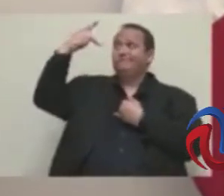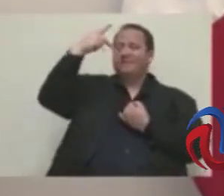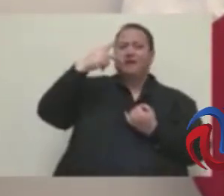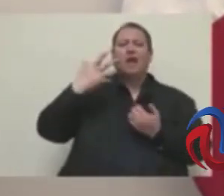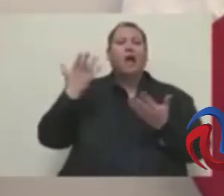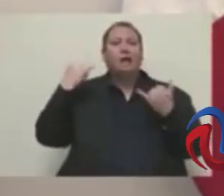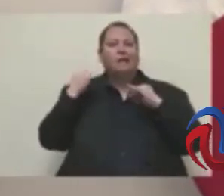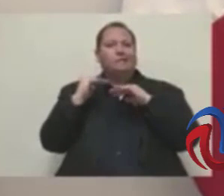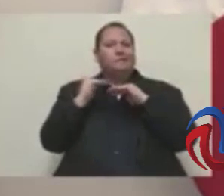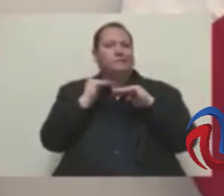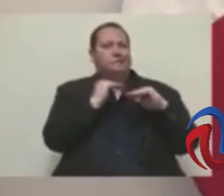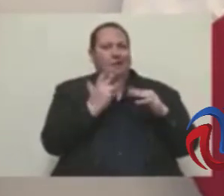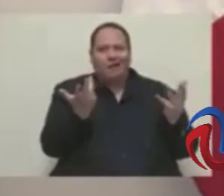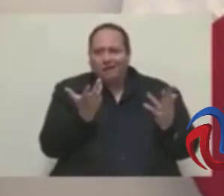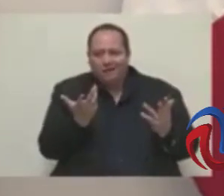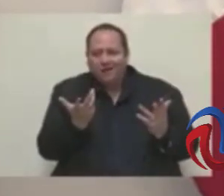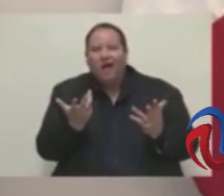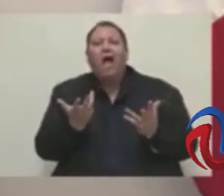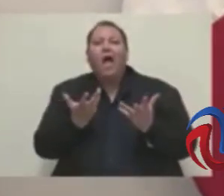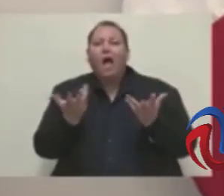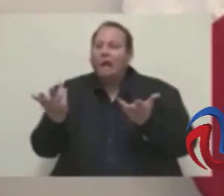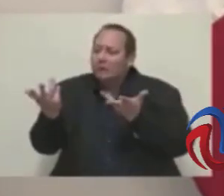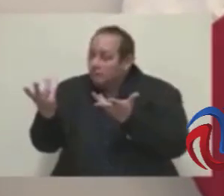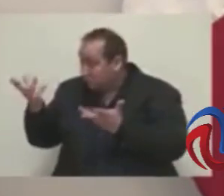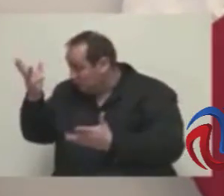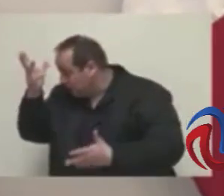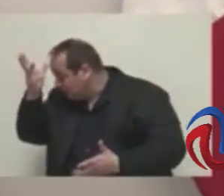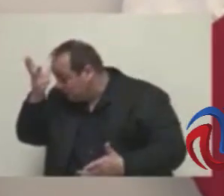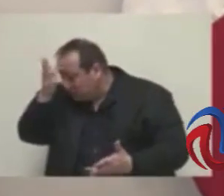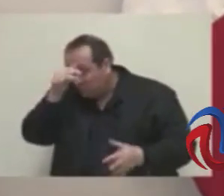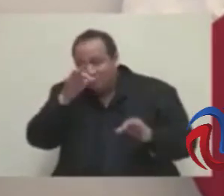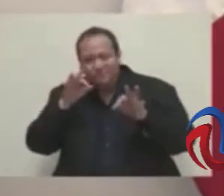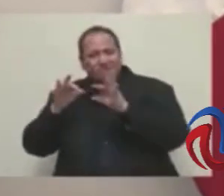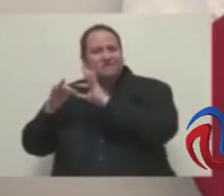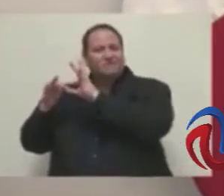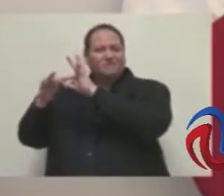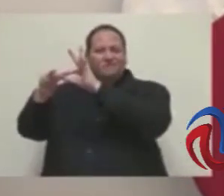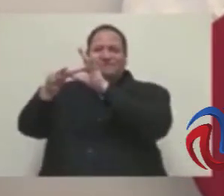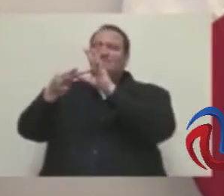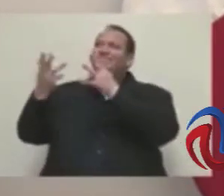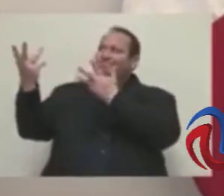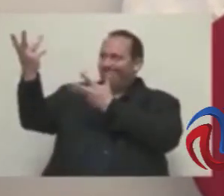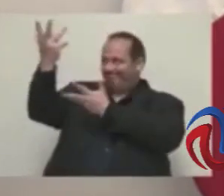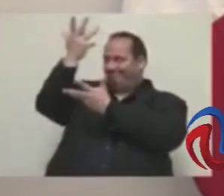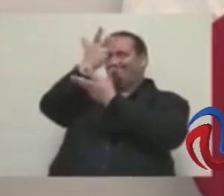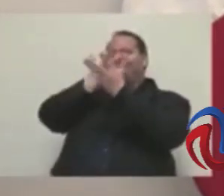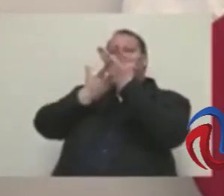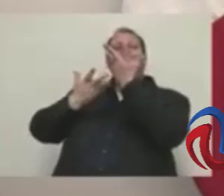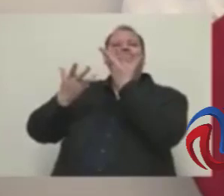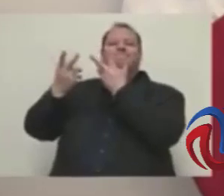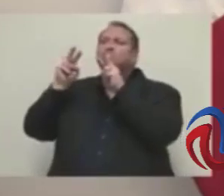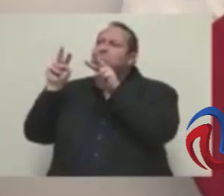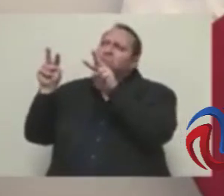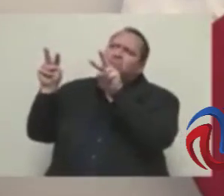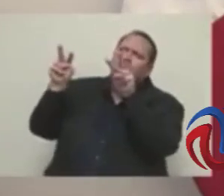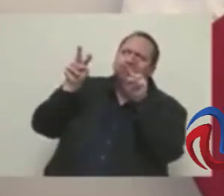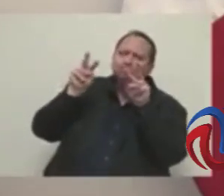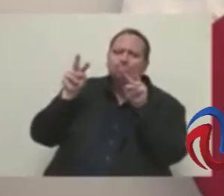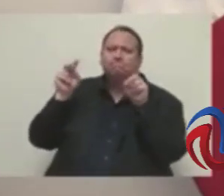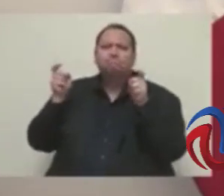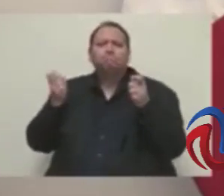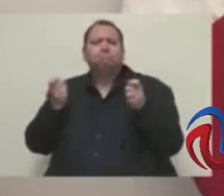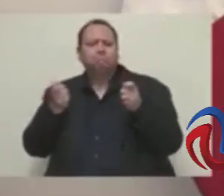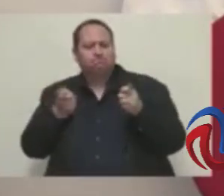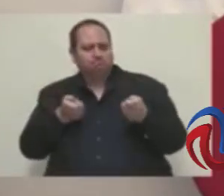autoridad a actuar con este tipo de convenios de colaboración e intercambio de información inteligencia nos ha permitido Cos este cerrar